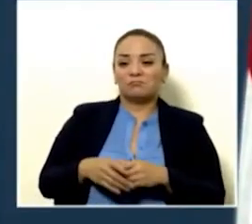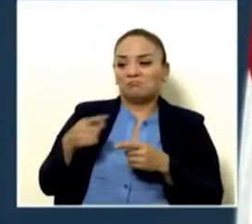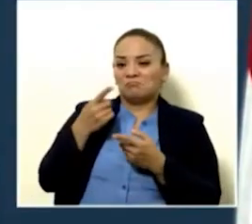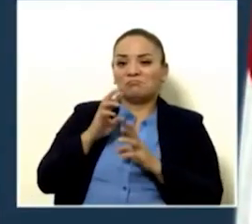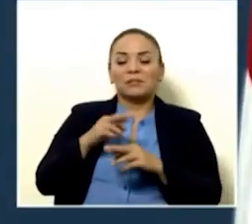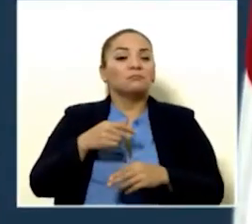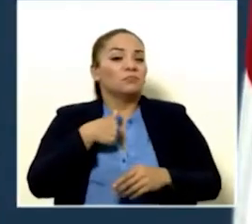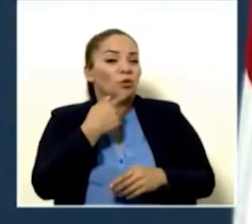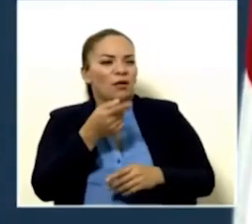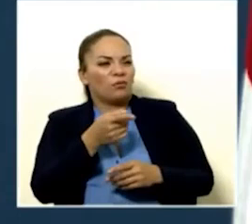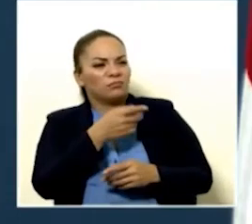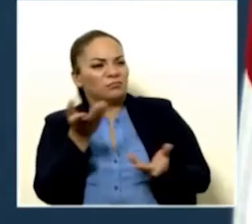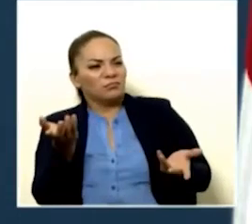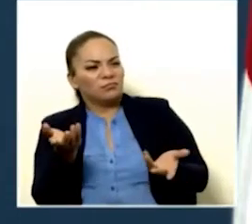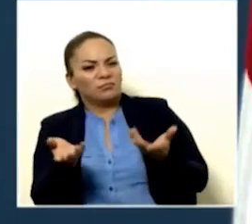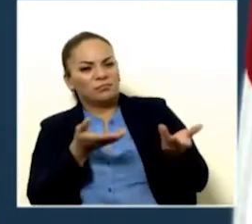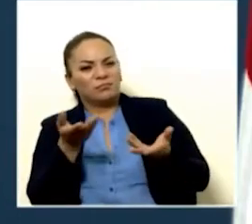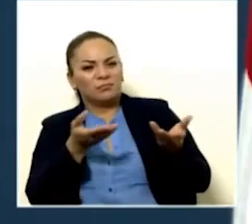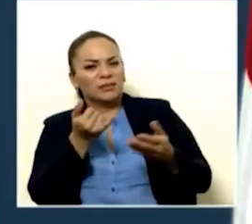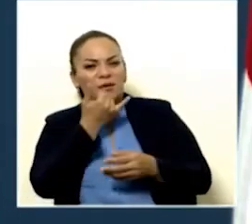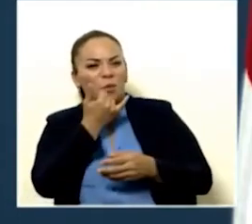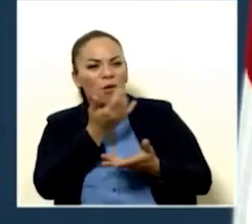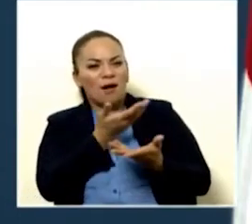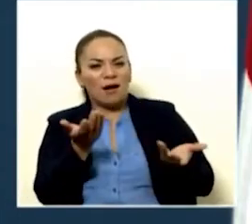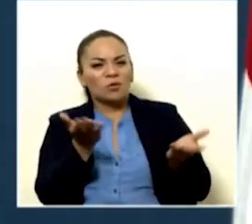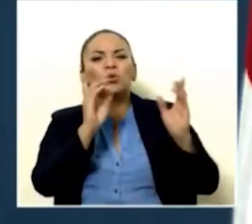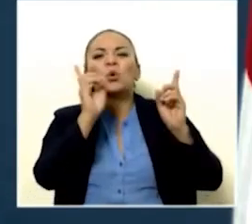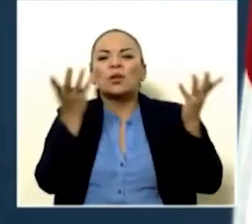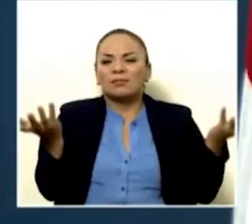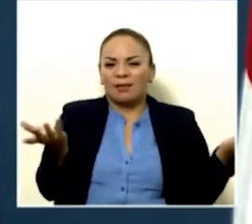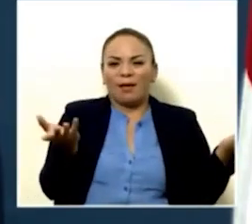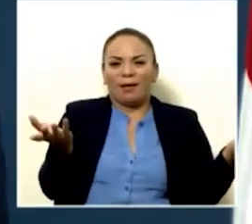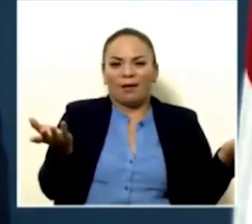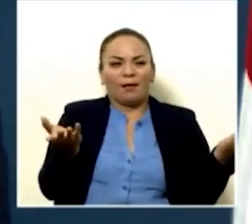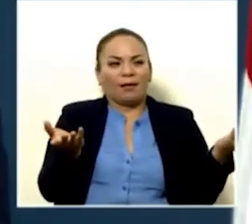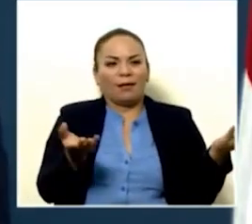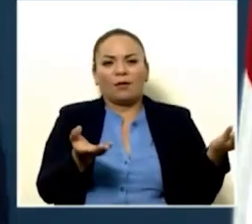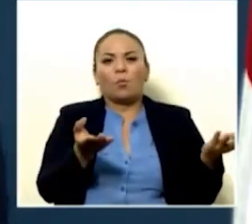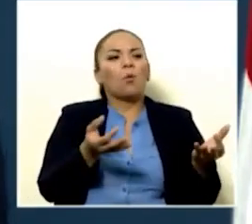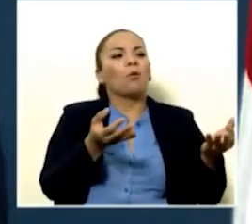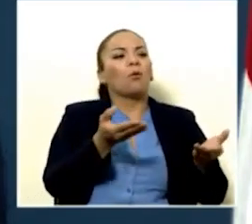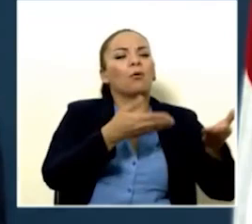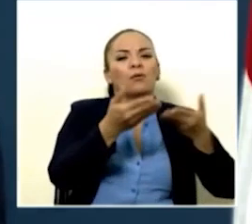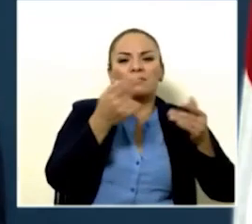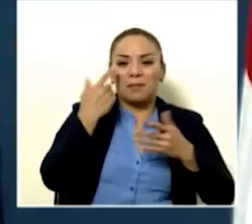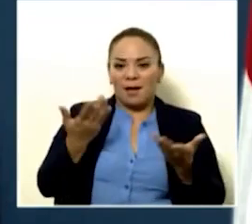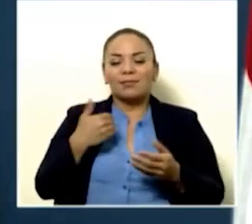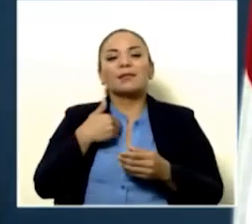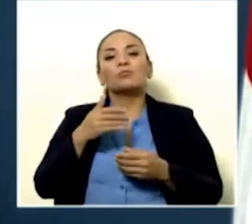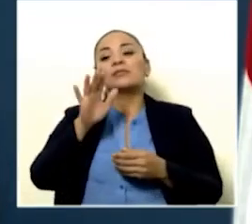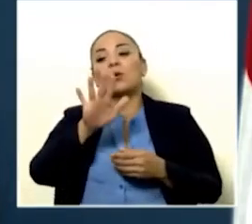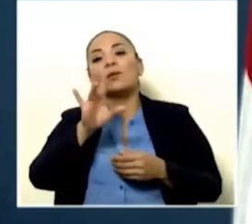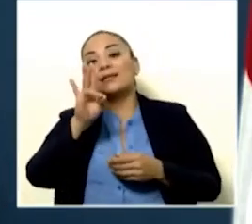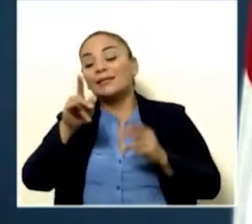¿Dónde está el clientelismo? Ya le dije, Tenemos 59. 57